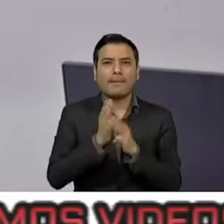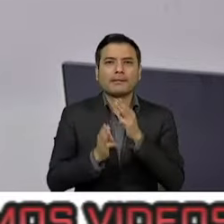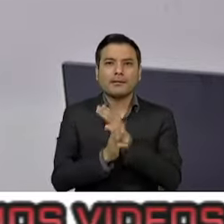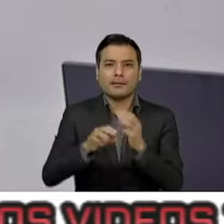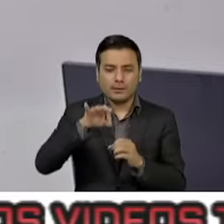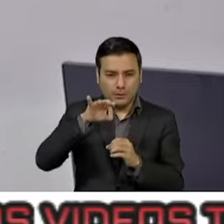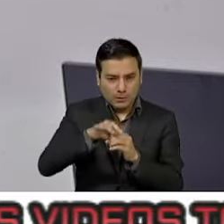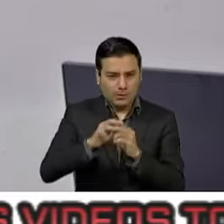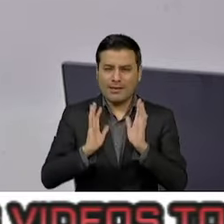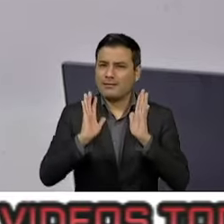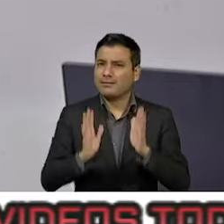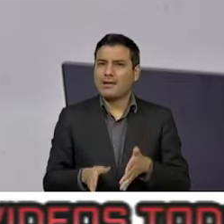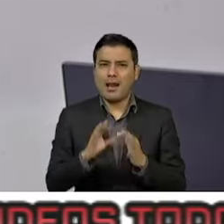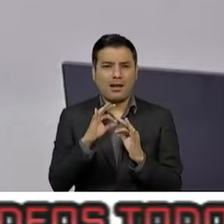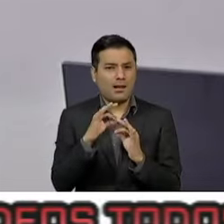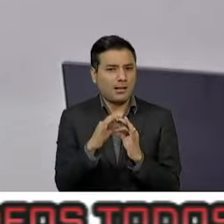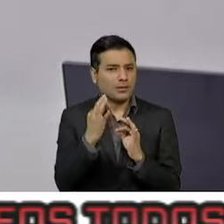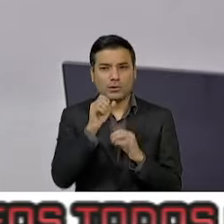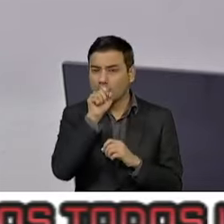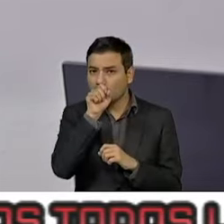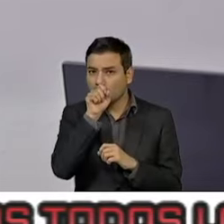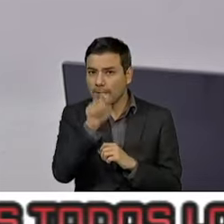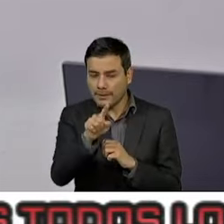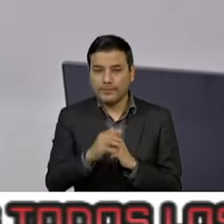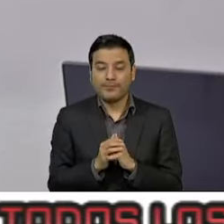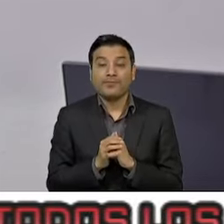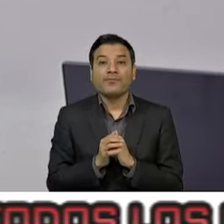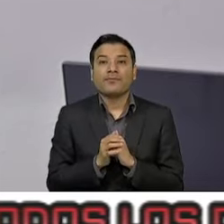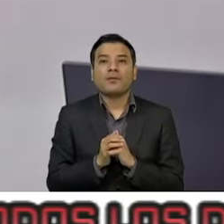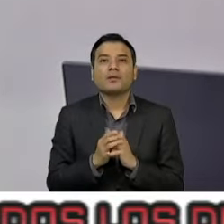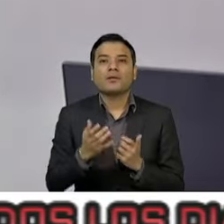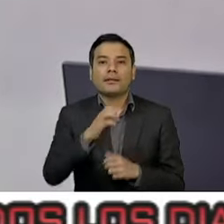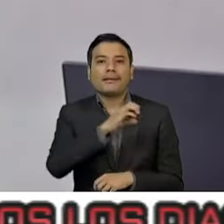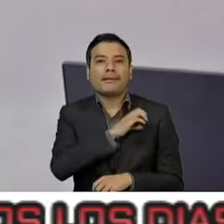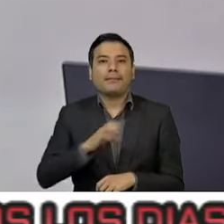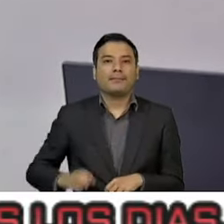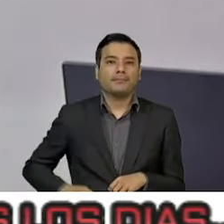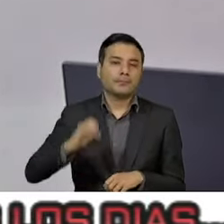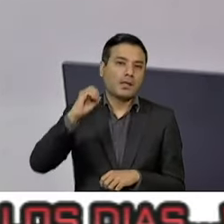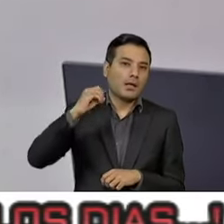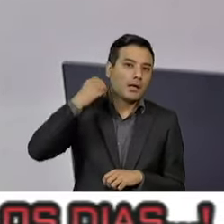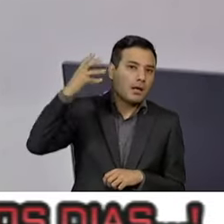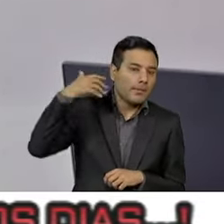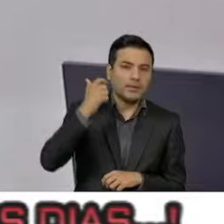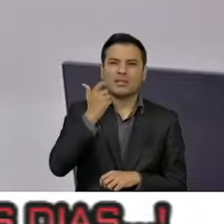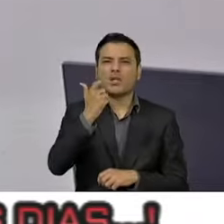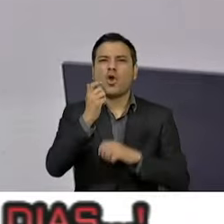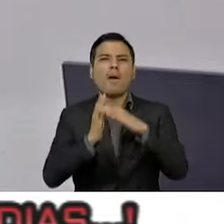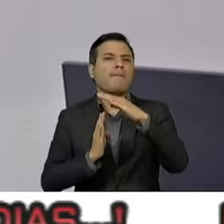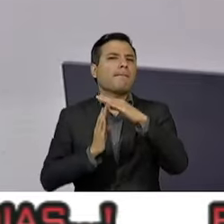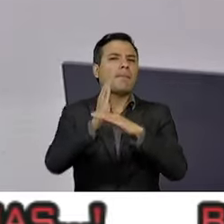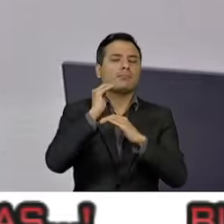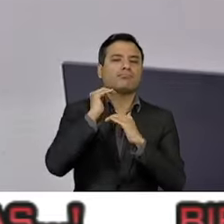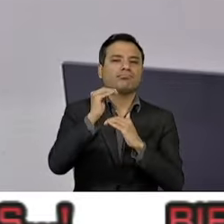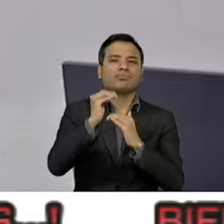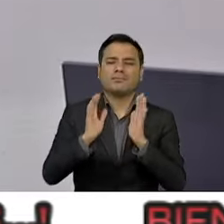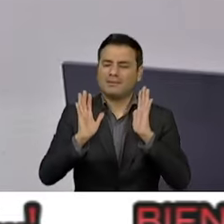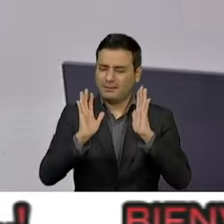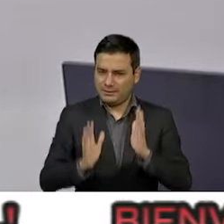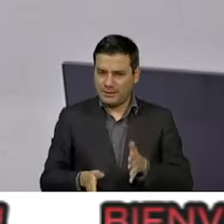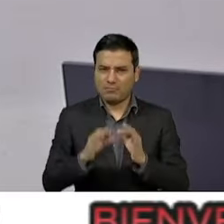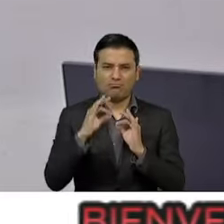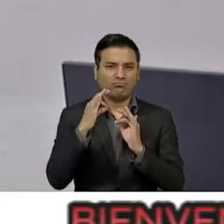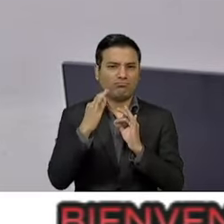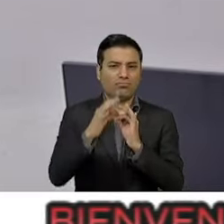la República. Están definidos los topes de gastos de campaña. Se encuentran debidamente registradas las candidaturas o en